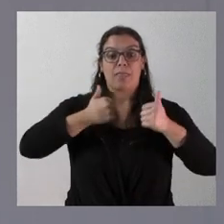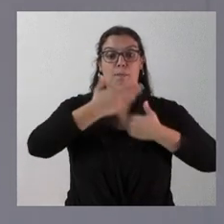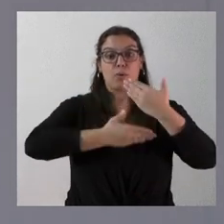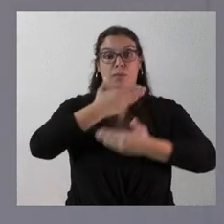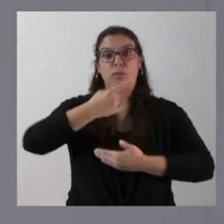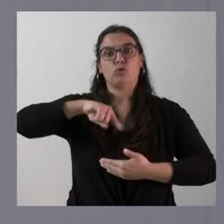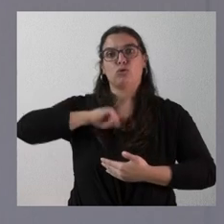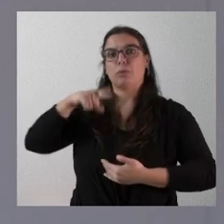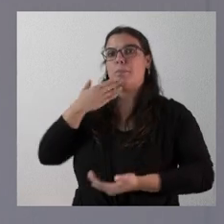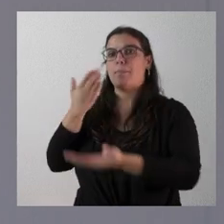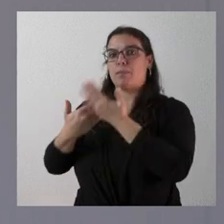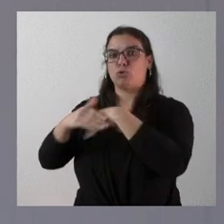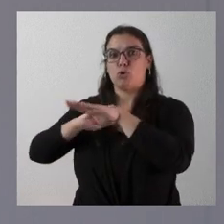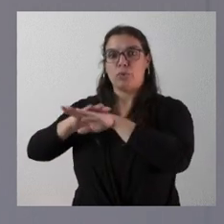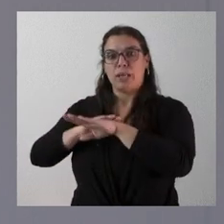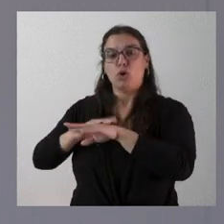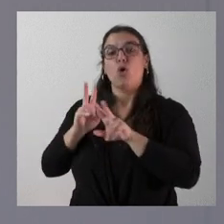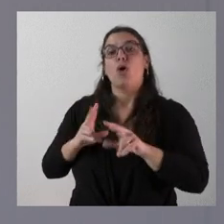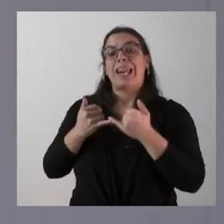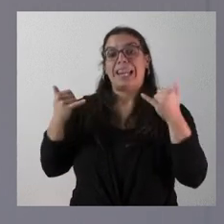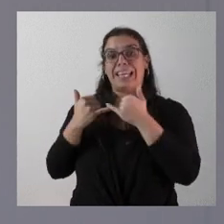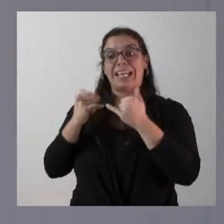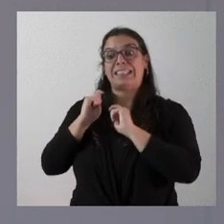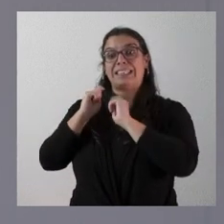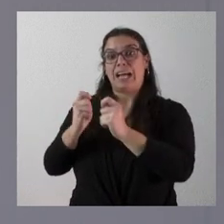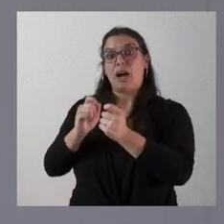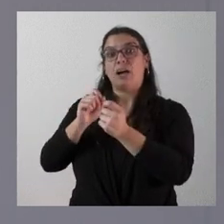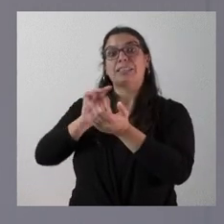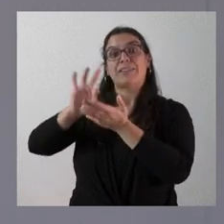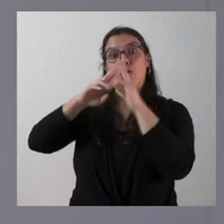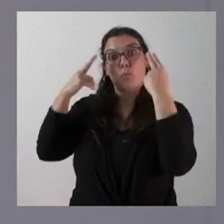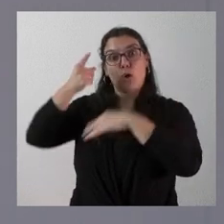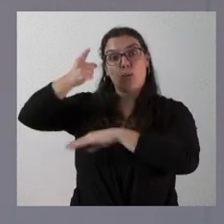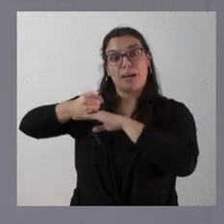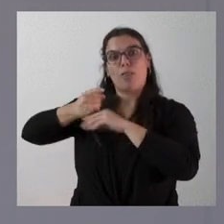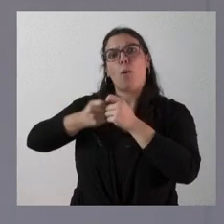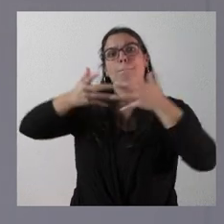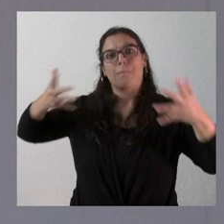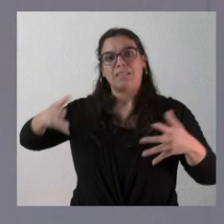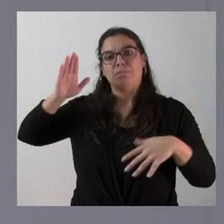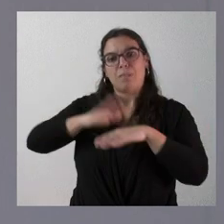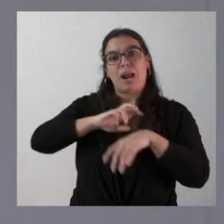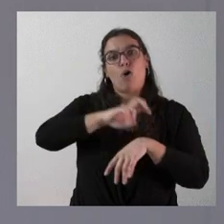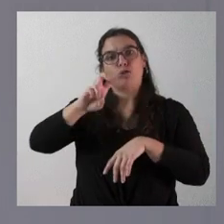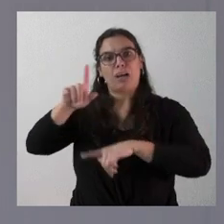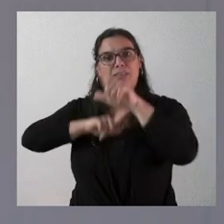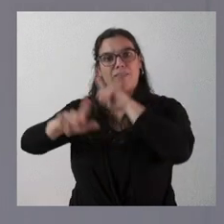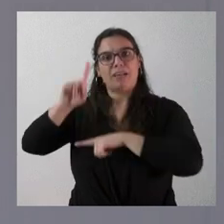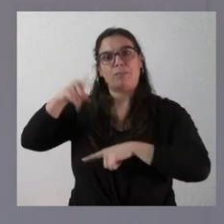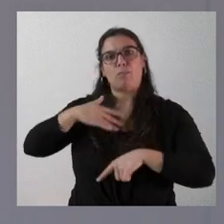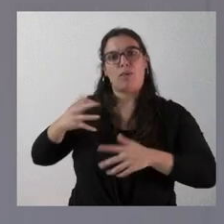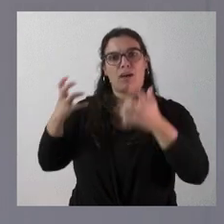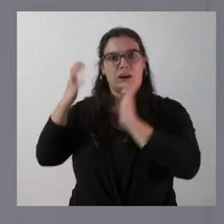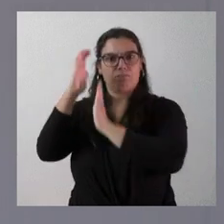pedimos al gobierno la extensión de nuevas líneas de obligación de servicio público para que pudieran beneficiarse también de ese tipo de ayudas y